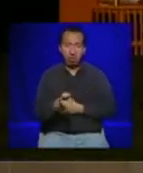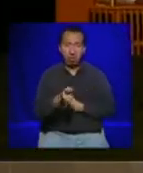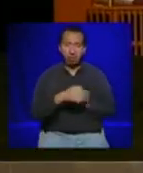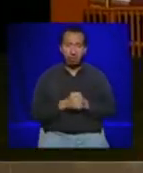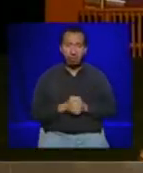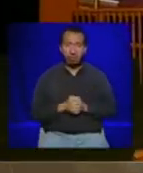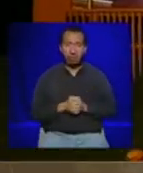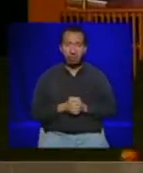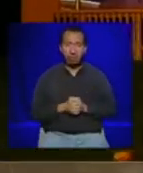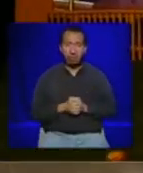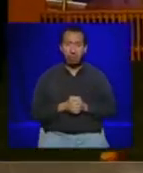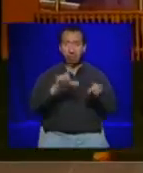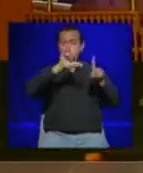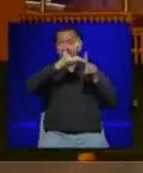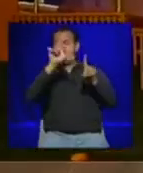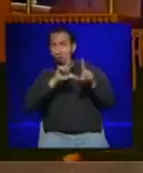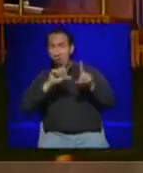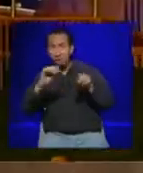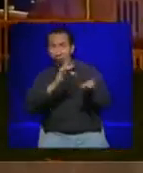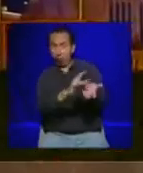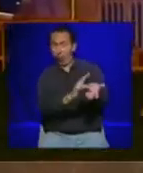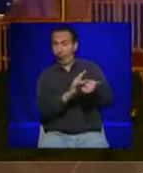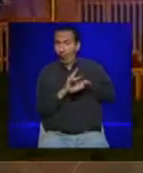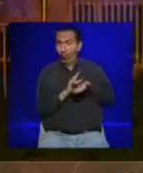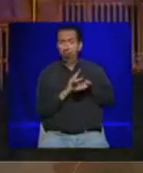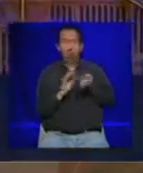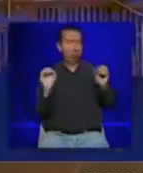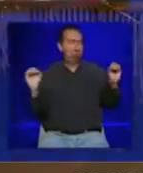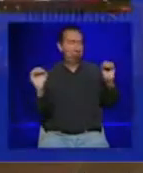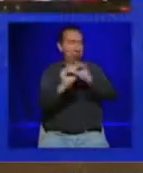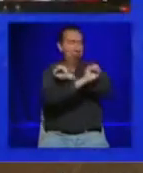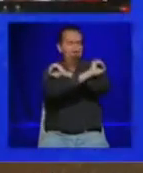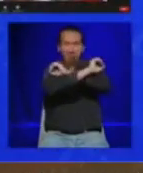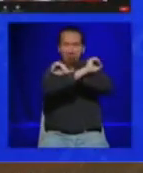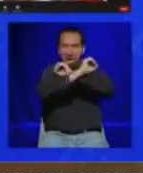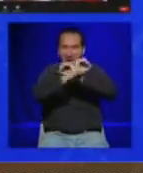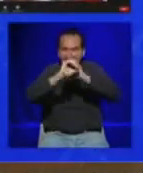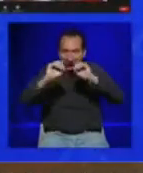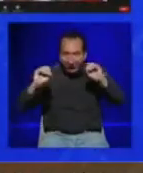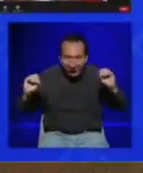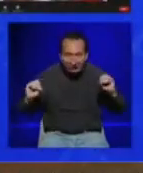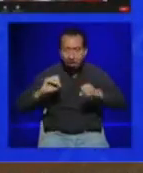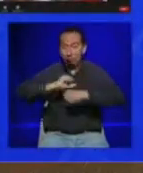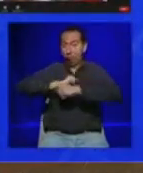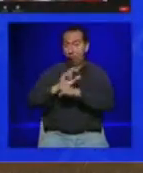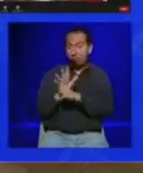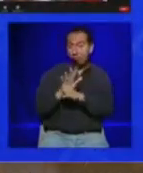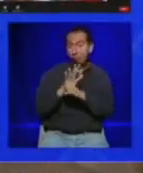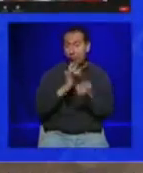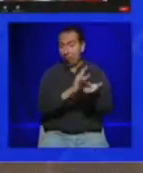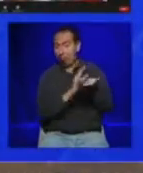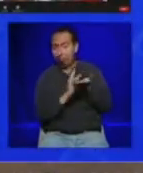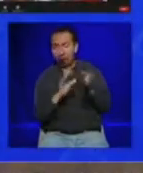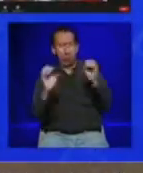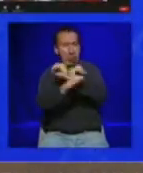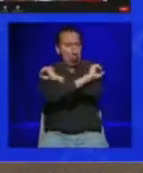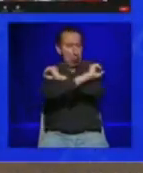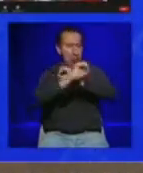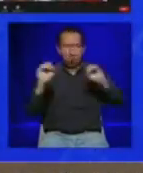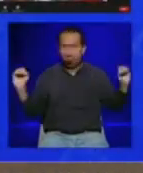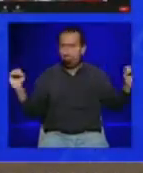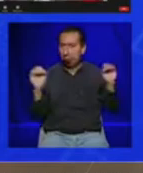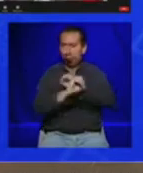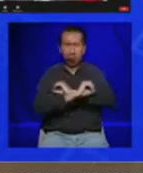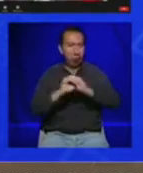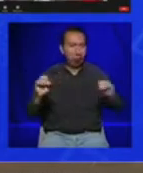de parte del Gobierno Federal apoyos extraordinarios de ningún tipo, ni para enfrentar el COVID-19, ni para proteger nuestros